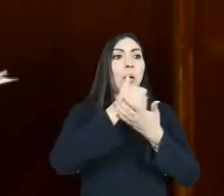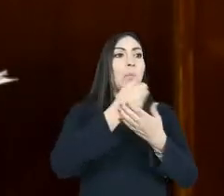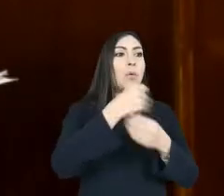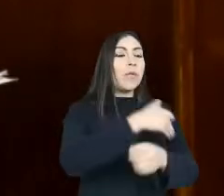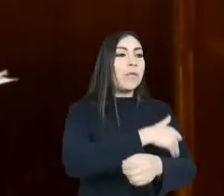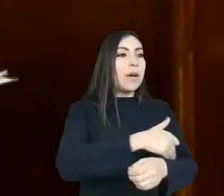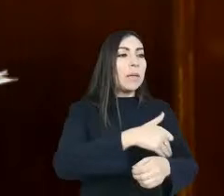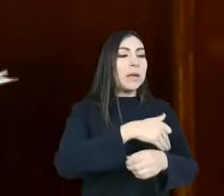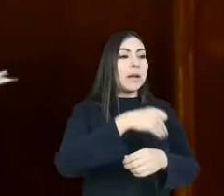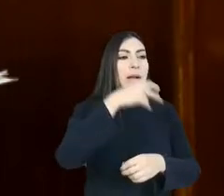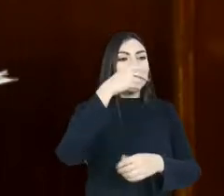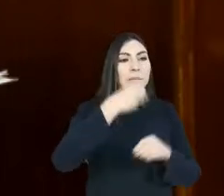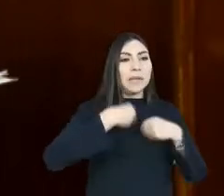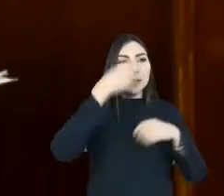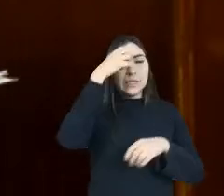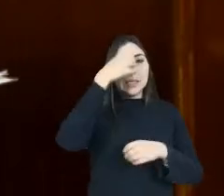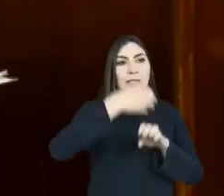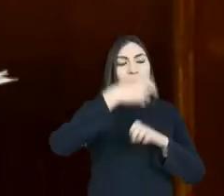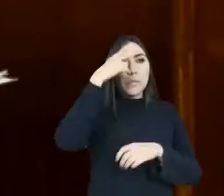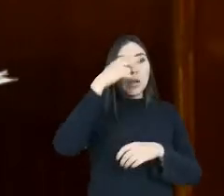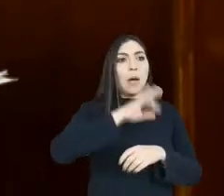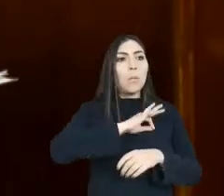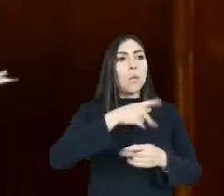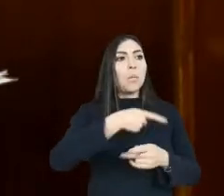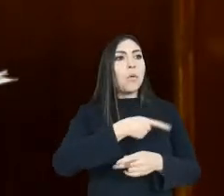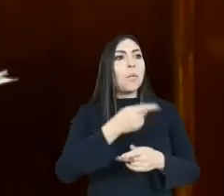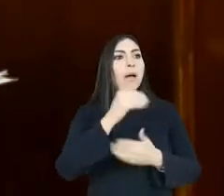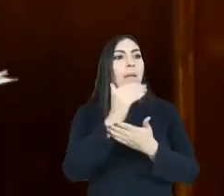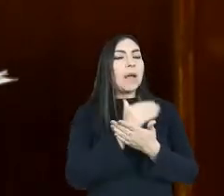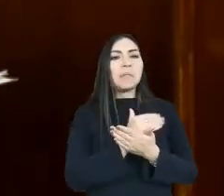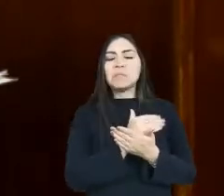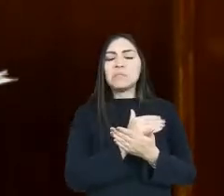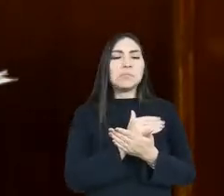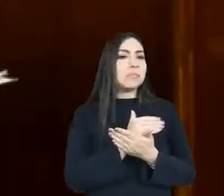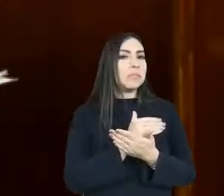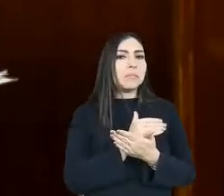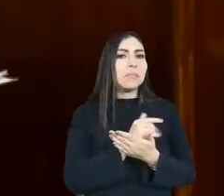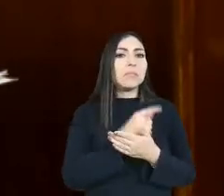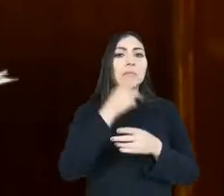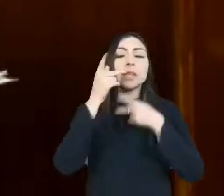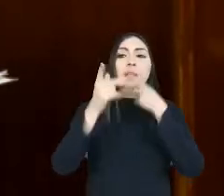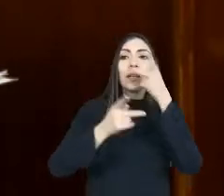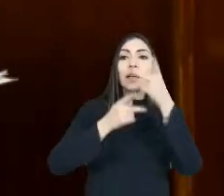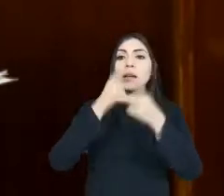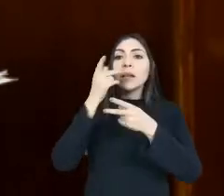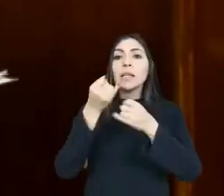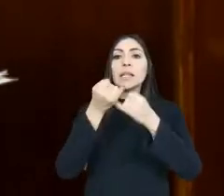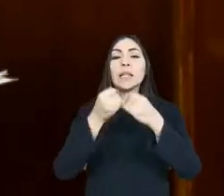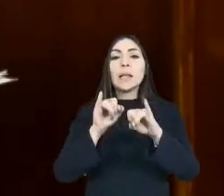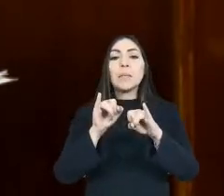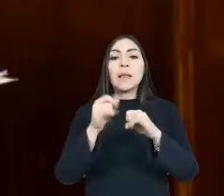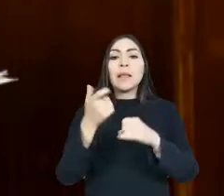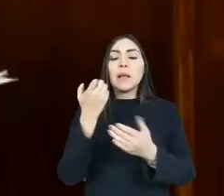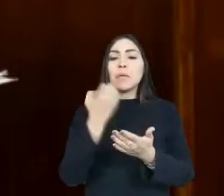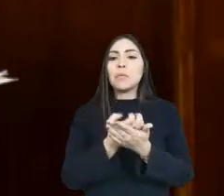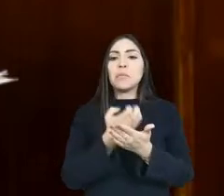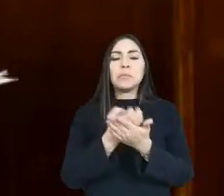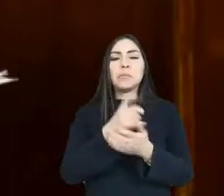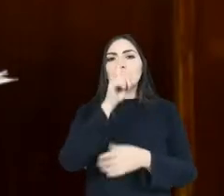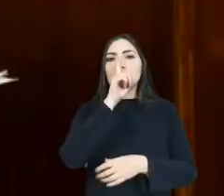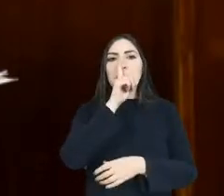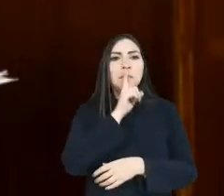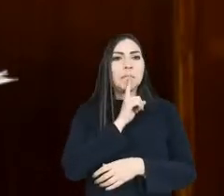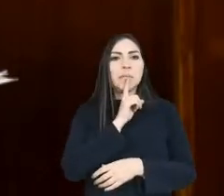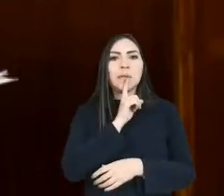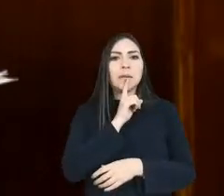familias mexiquenses. Ha mentido al hablar de independencia económica con un